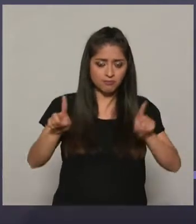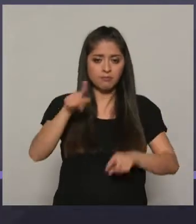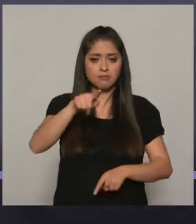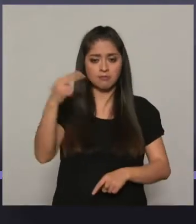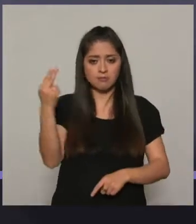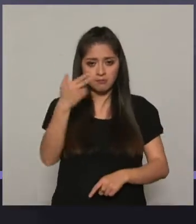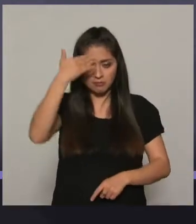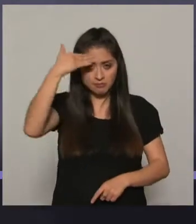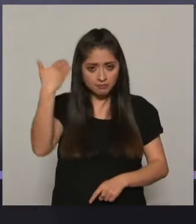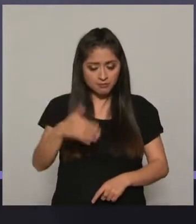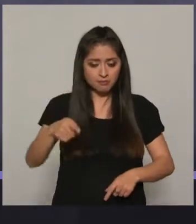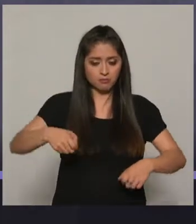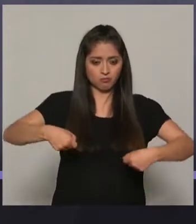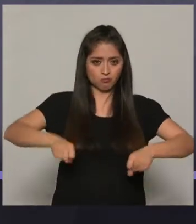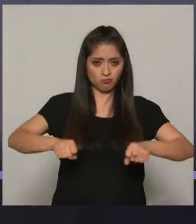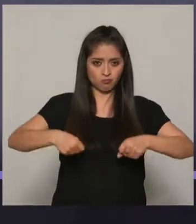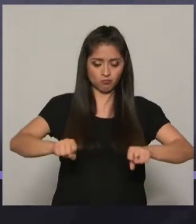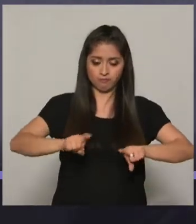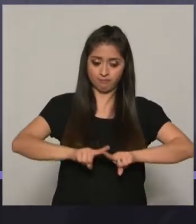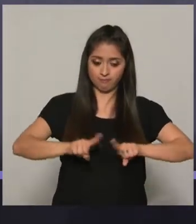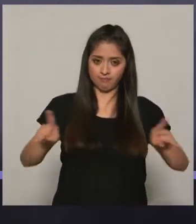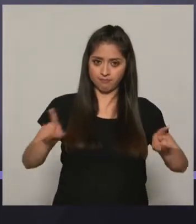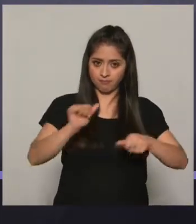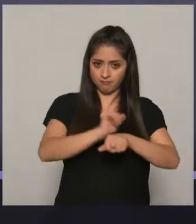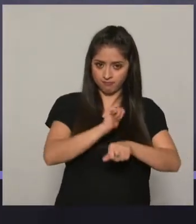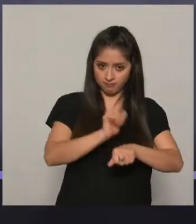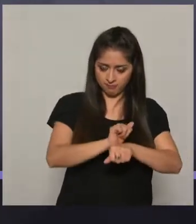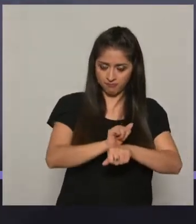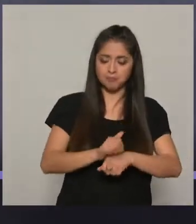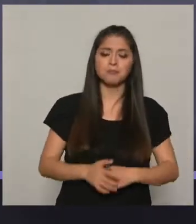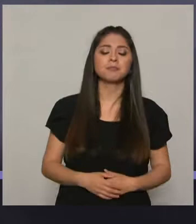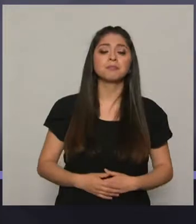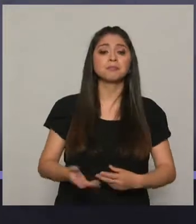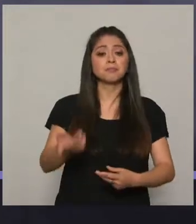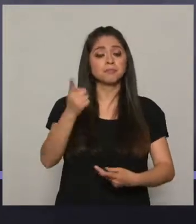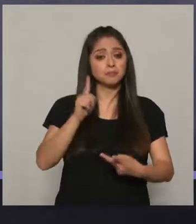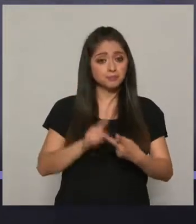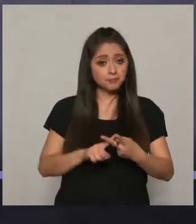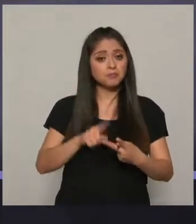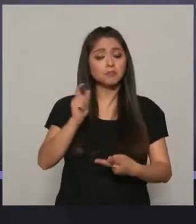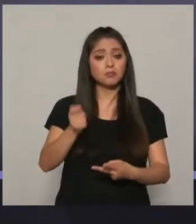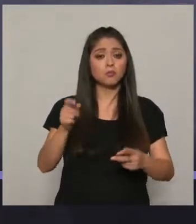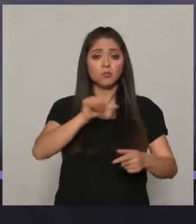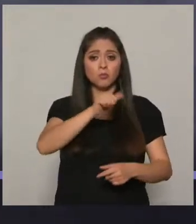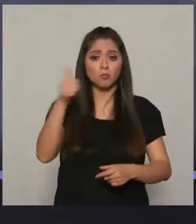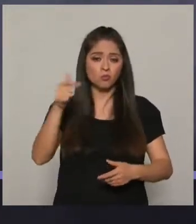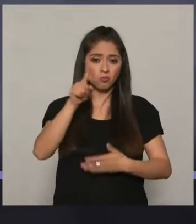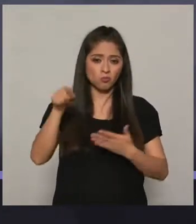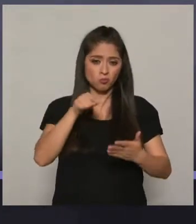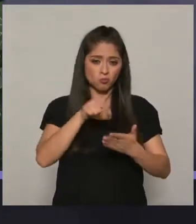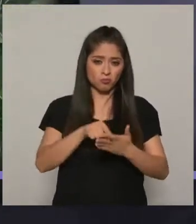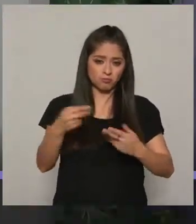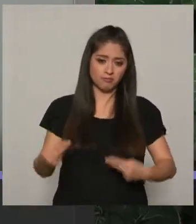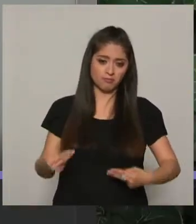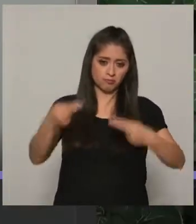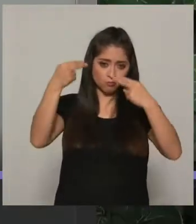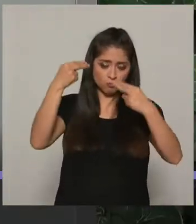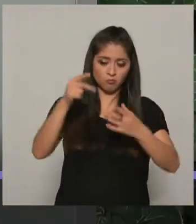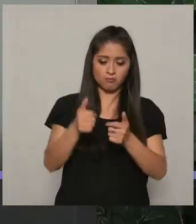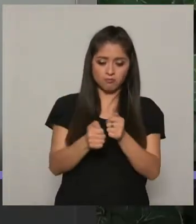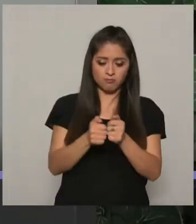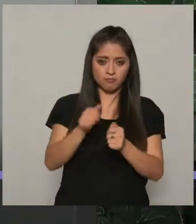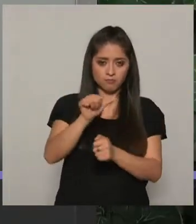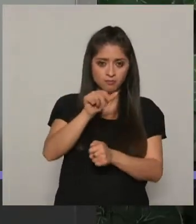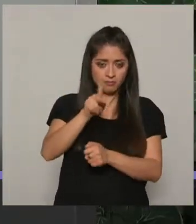vehículo porque es un vehículo completamente distinto a un automóvil. Y segundo, a todos aquellos servicios de reparto o mensajería que hoy están